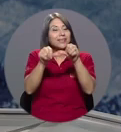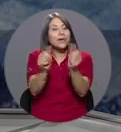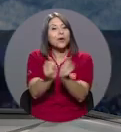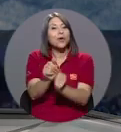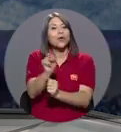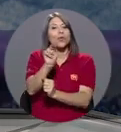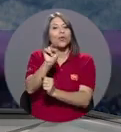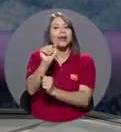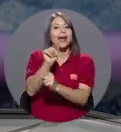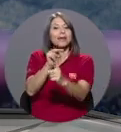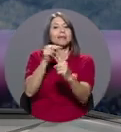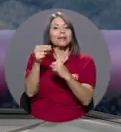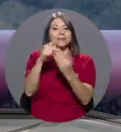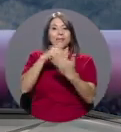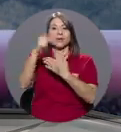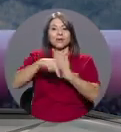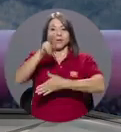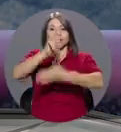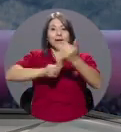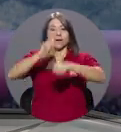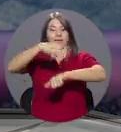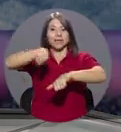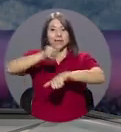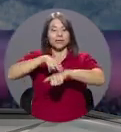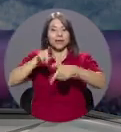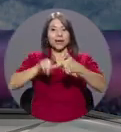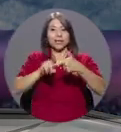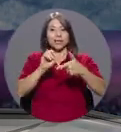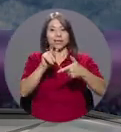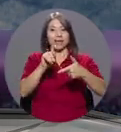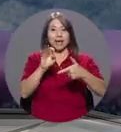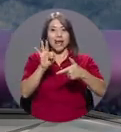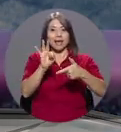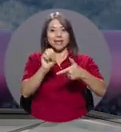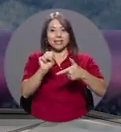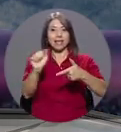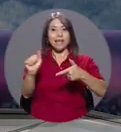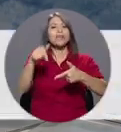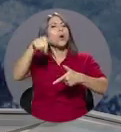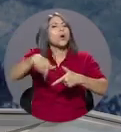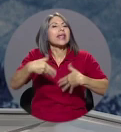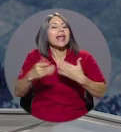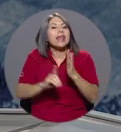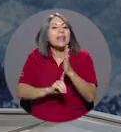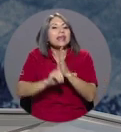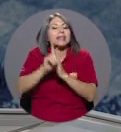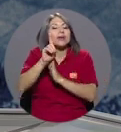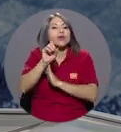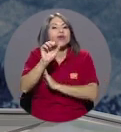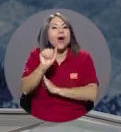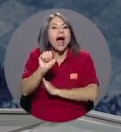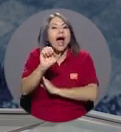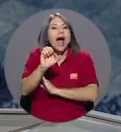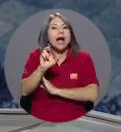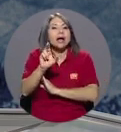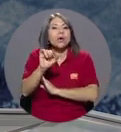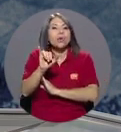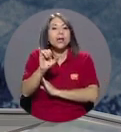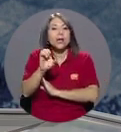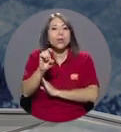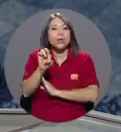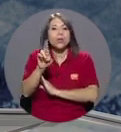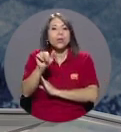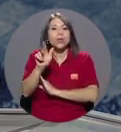Continúa usted con Una Mirada del programa de la Universidad Nacional y del CINAR S.A. Hoy con el tema del desarrollo de la acuicultura en Costa